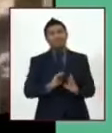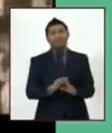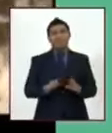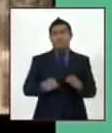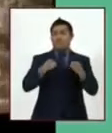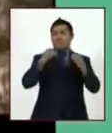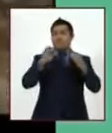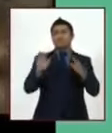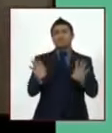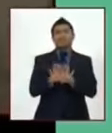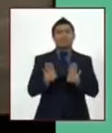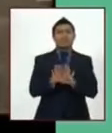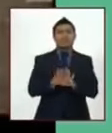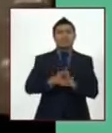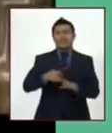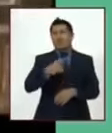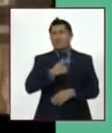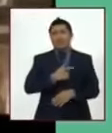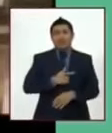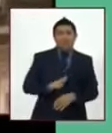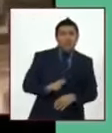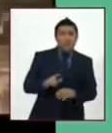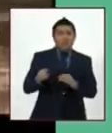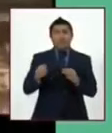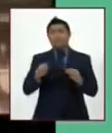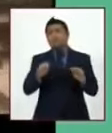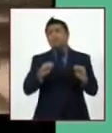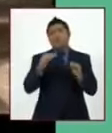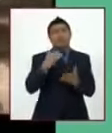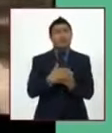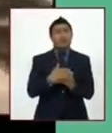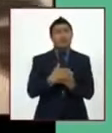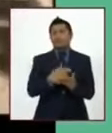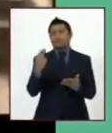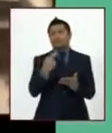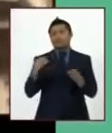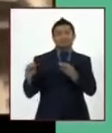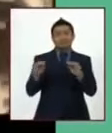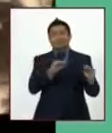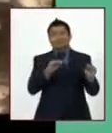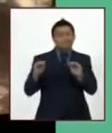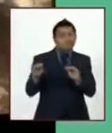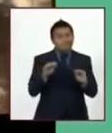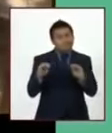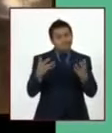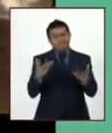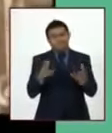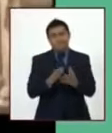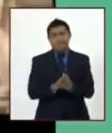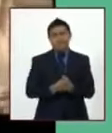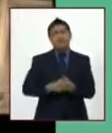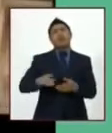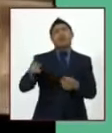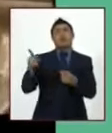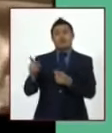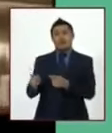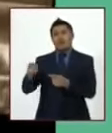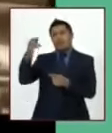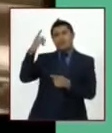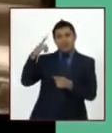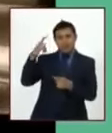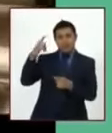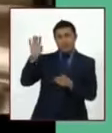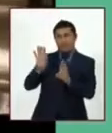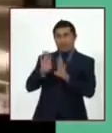y que siempre tuvo la arquitectura. Entonces, movilidad y sensación de ingravidez frente a la lógica del peso que había